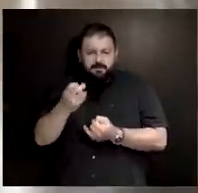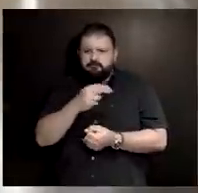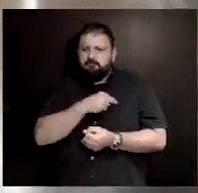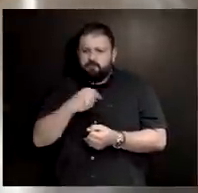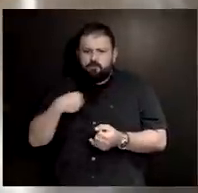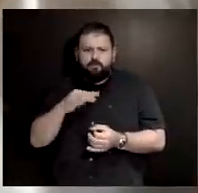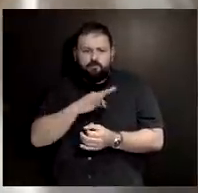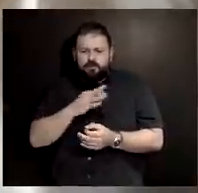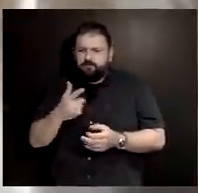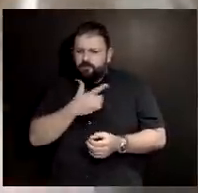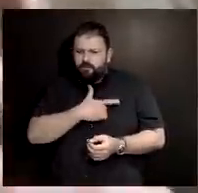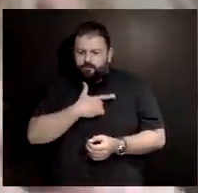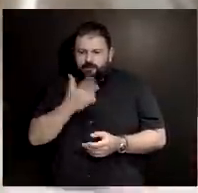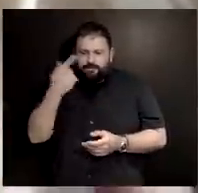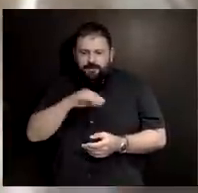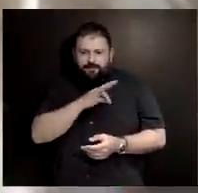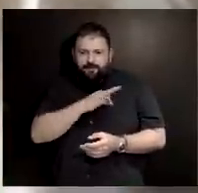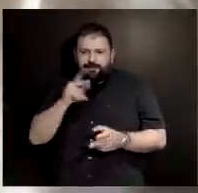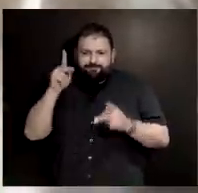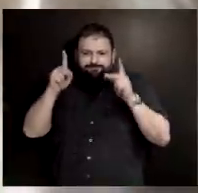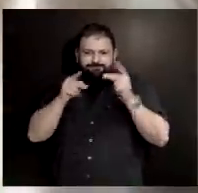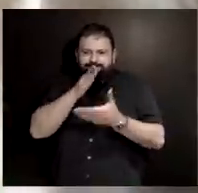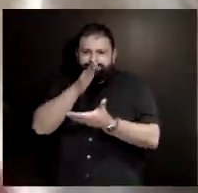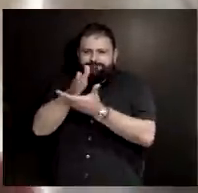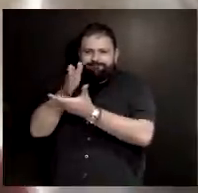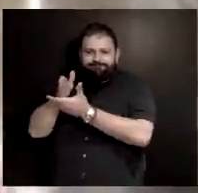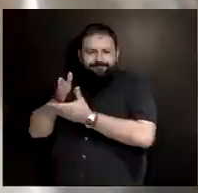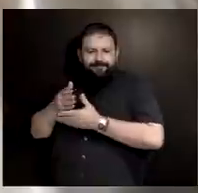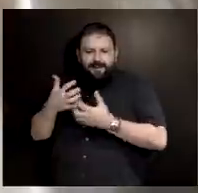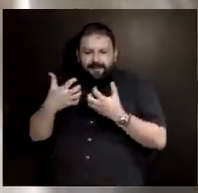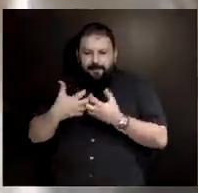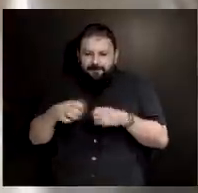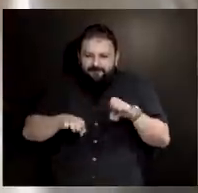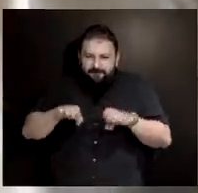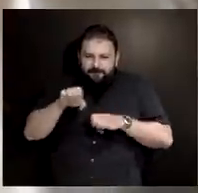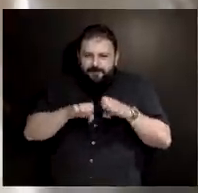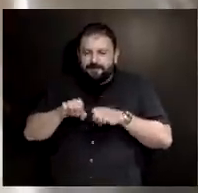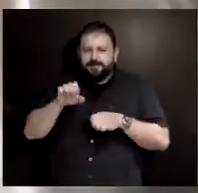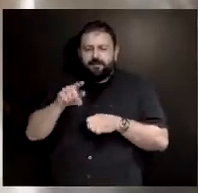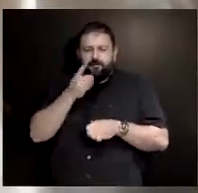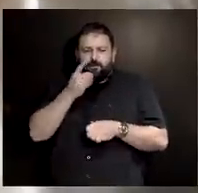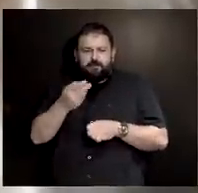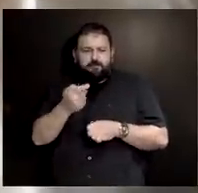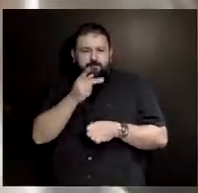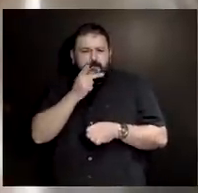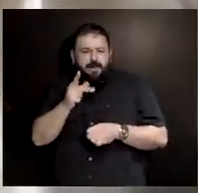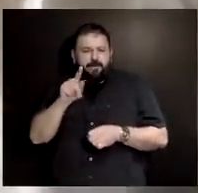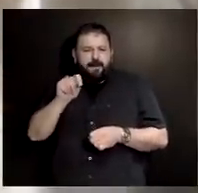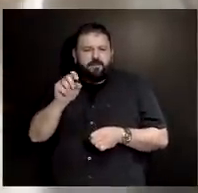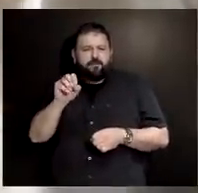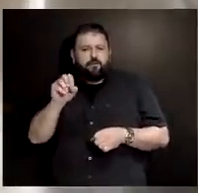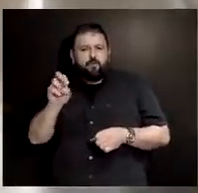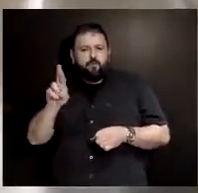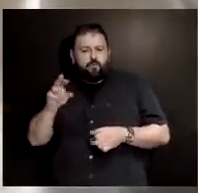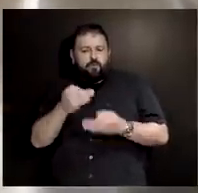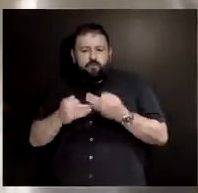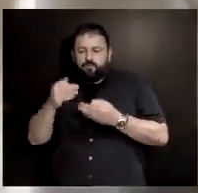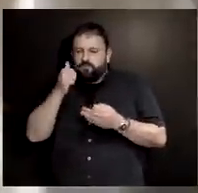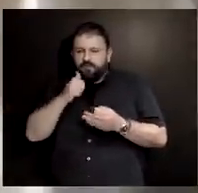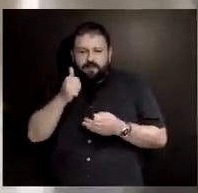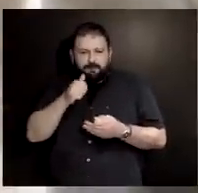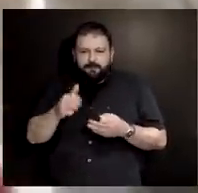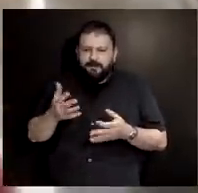planta, como a mí, se los repondremos en su momento. Ahorita simplemente, para que se den una idea, cada Extravaganas llevamos